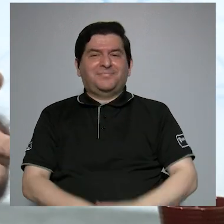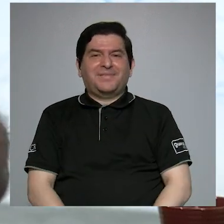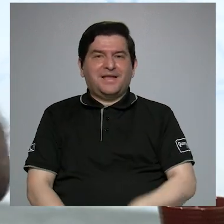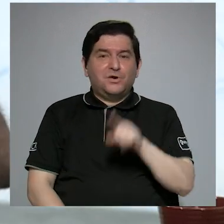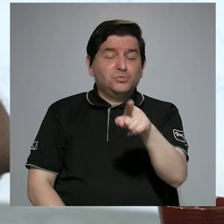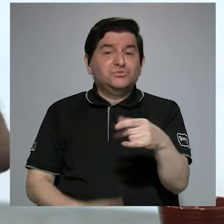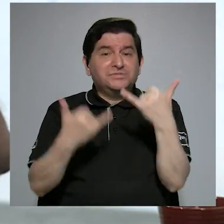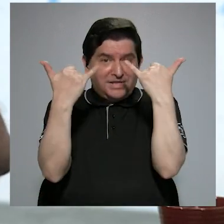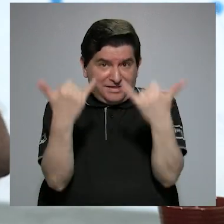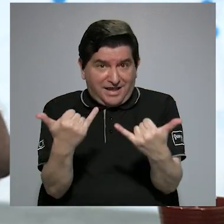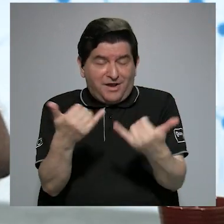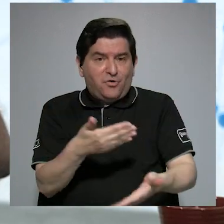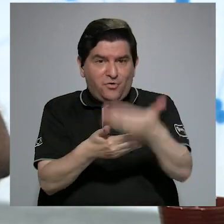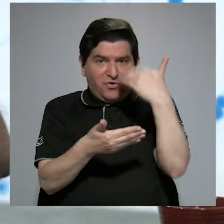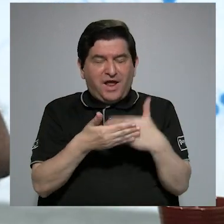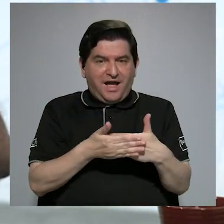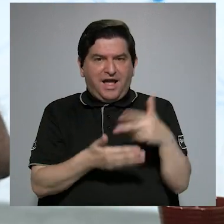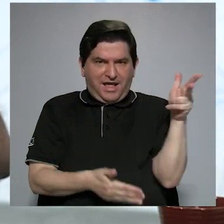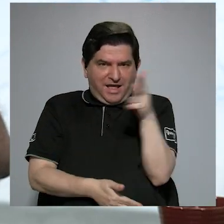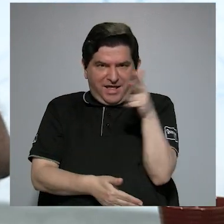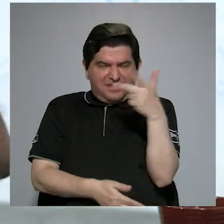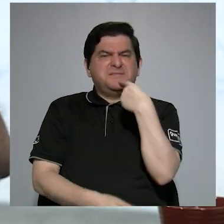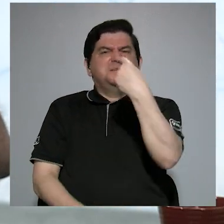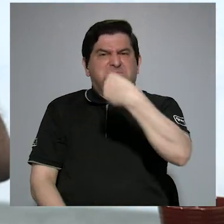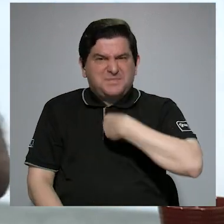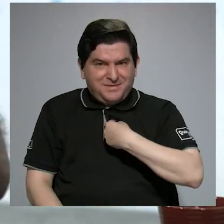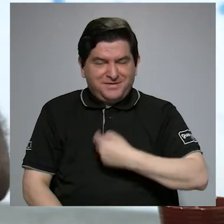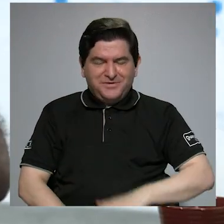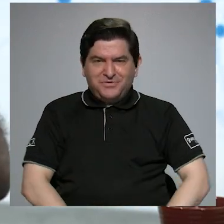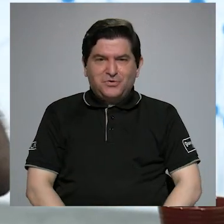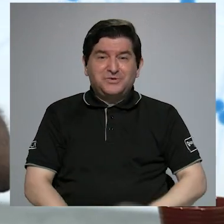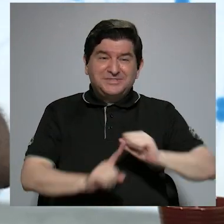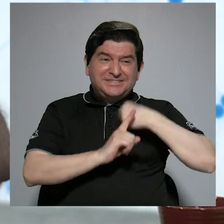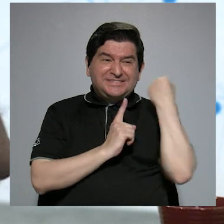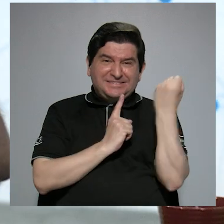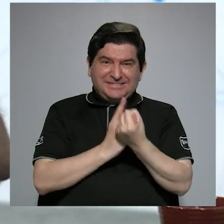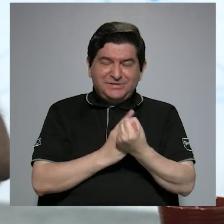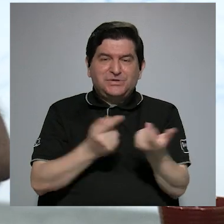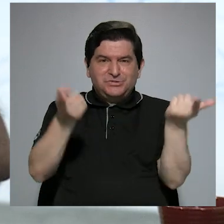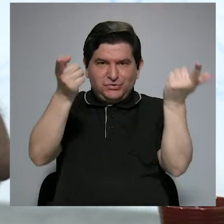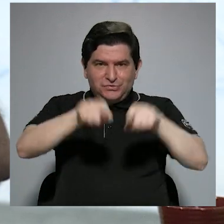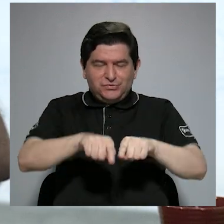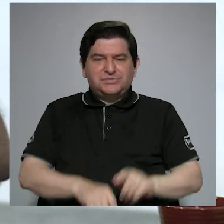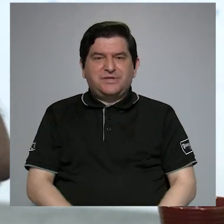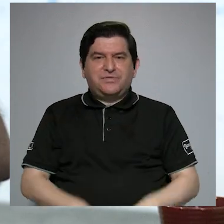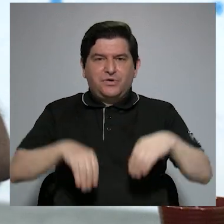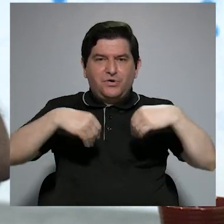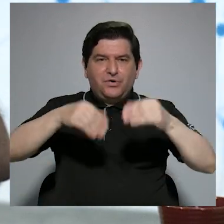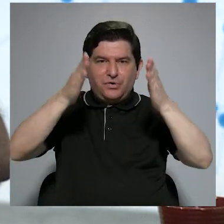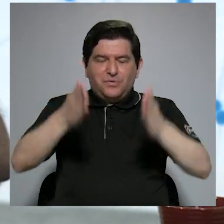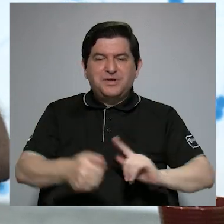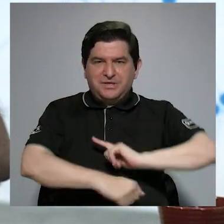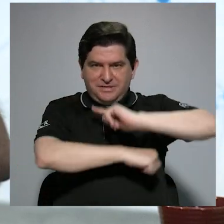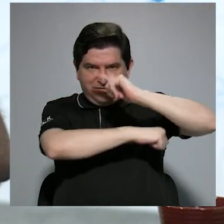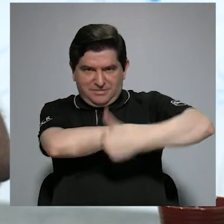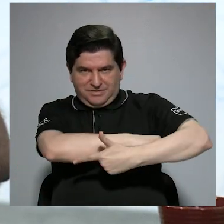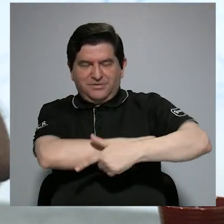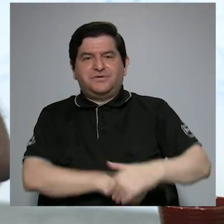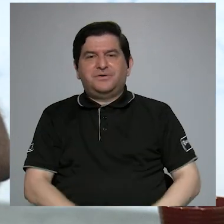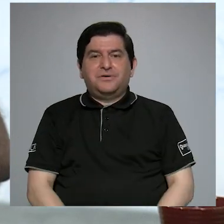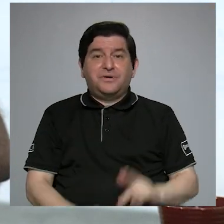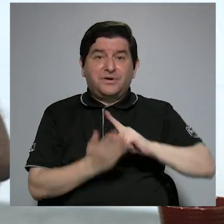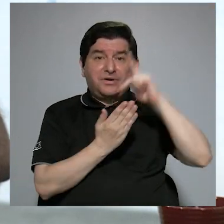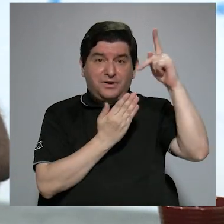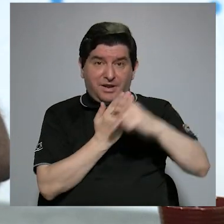bueno, usted ahora antes de cámaras me comentaba esta situación que le había pasado con una vendedora de chances. Pues